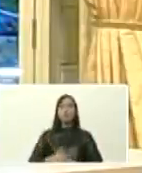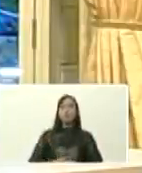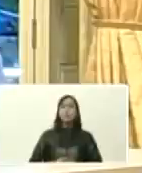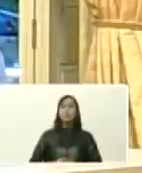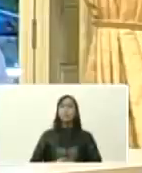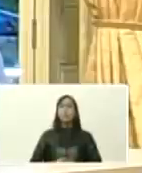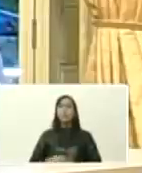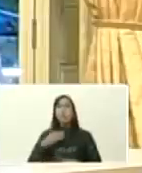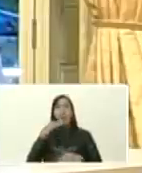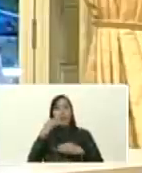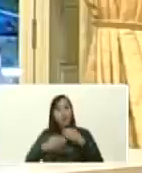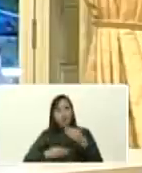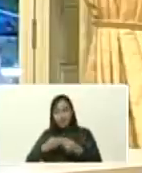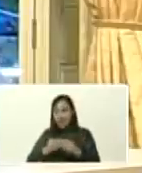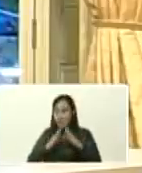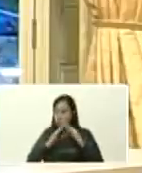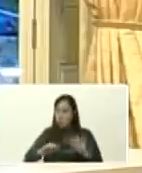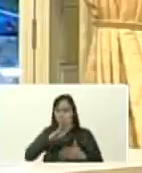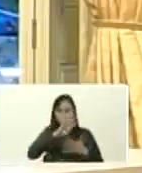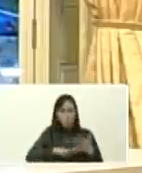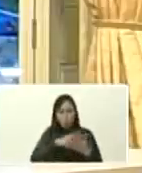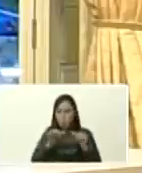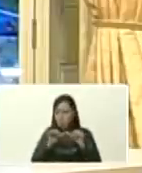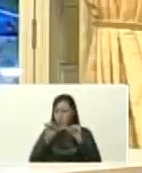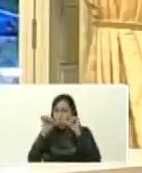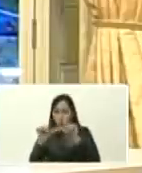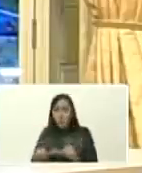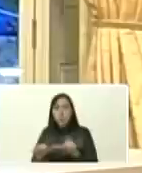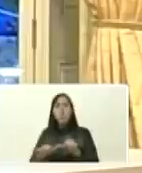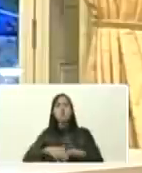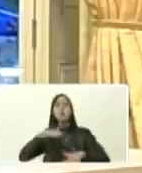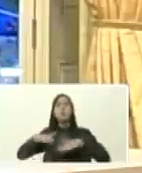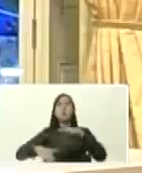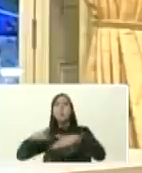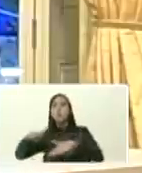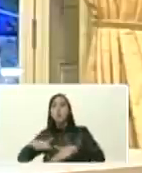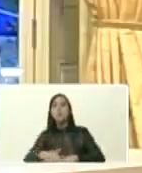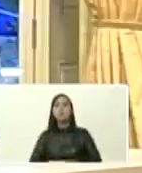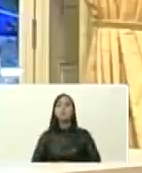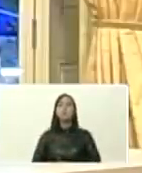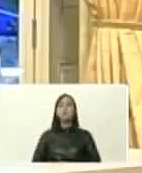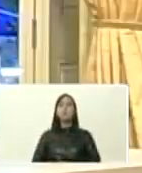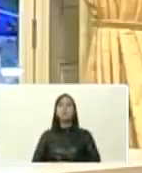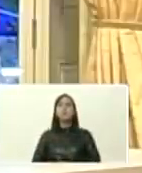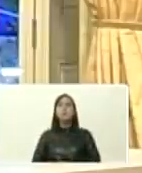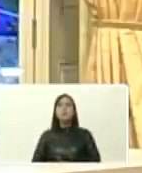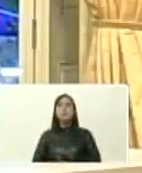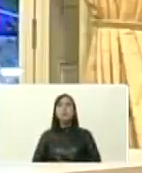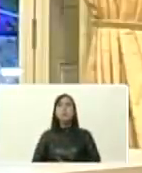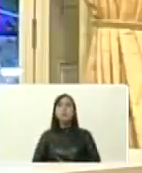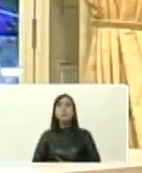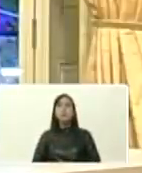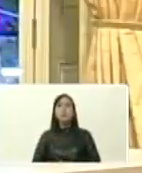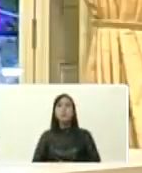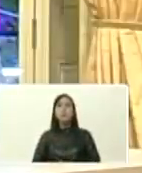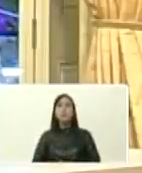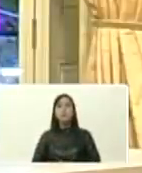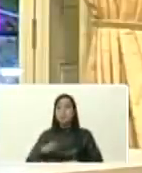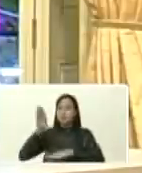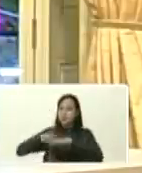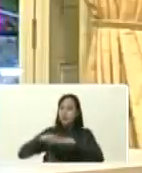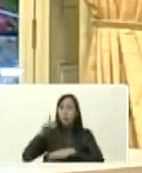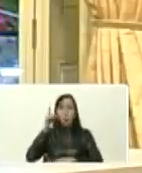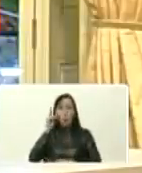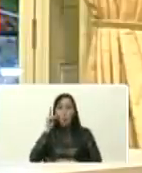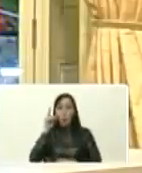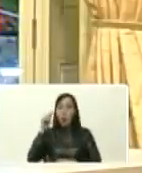afinar los pasos para consolidar, como se está consolidando, señora vicepresidenta,